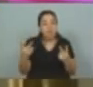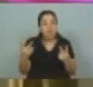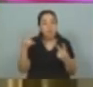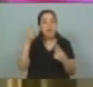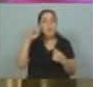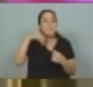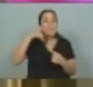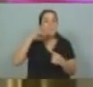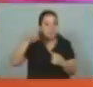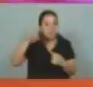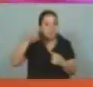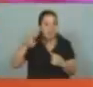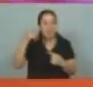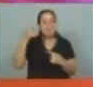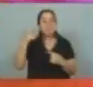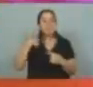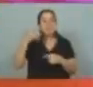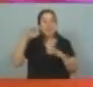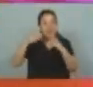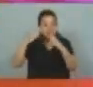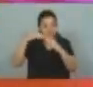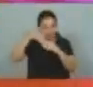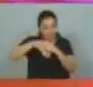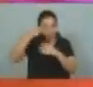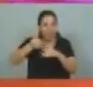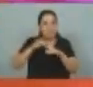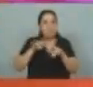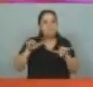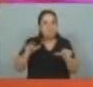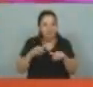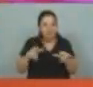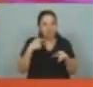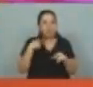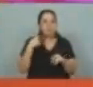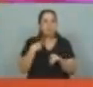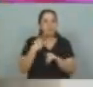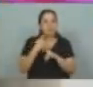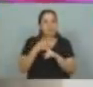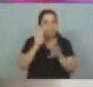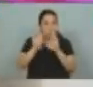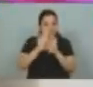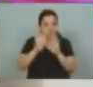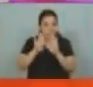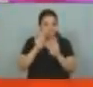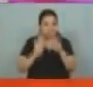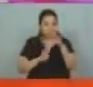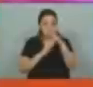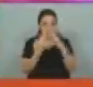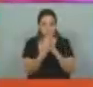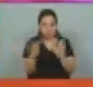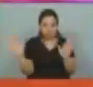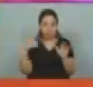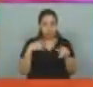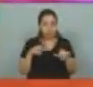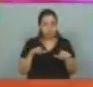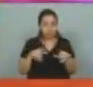piano. Y entonces yo dejaba la puerta abierta para que todos los animales escuchen. Entonces me ponía a